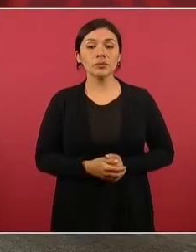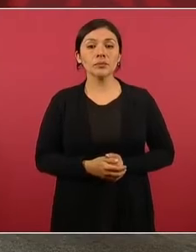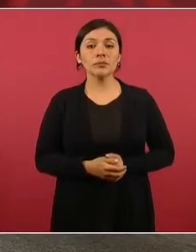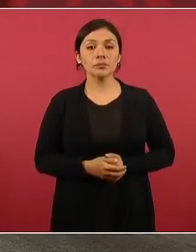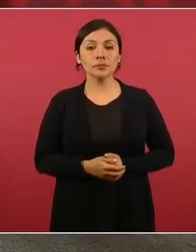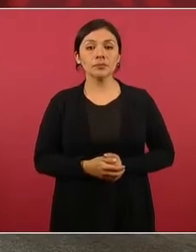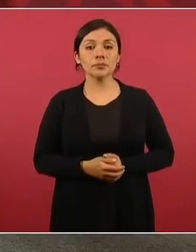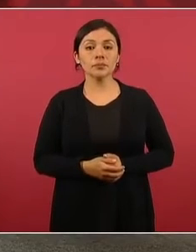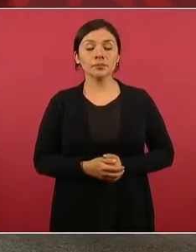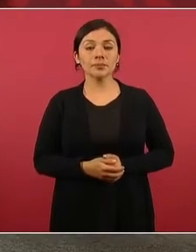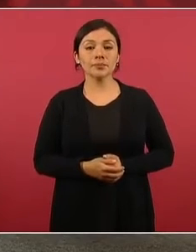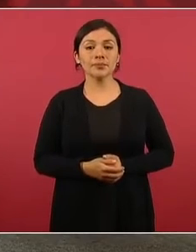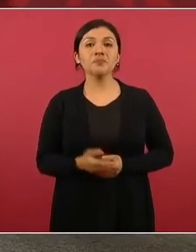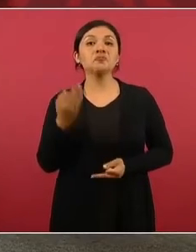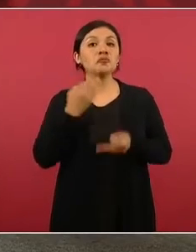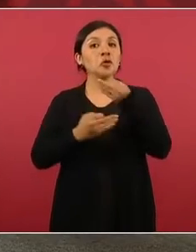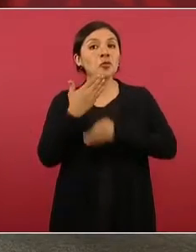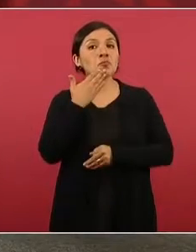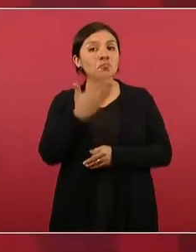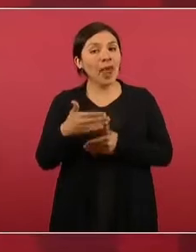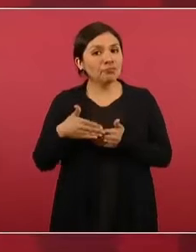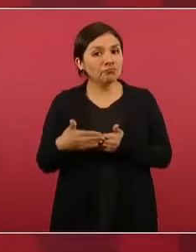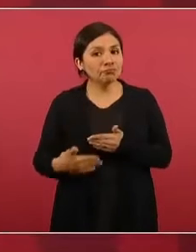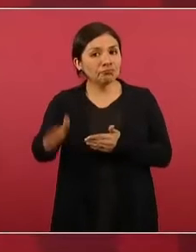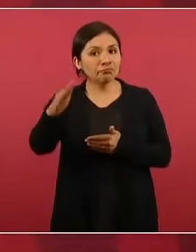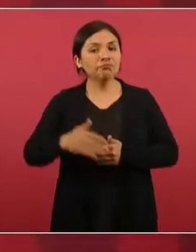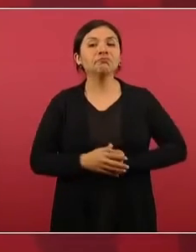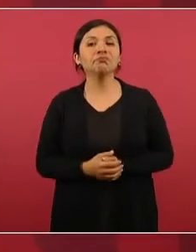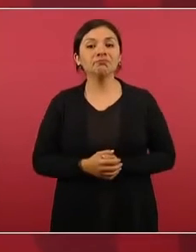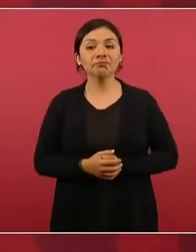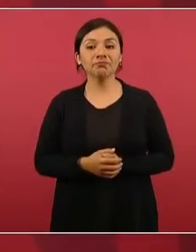Estamos bien y de buenas.